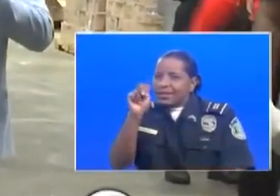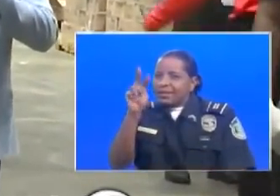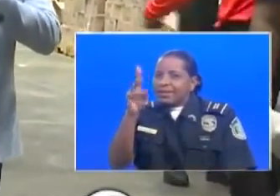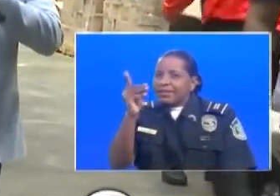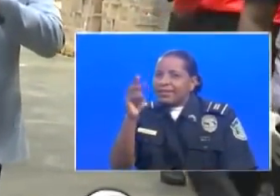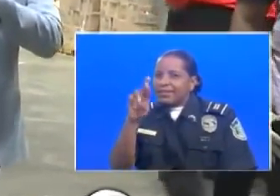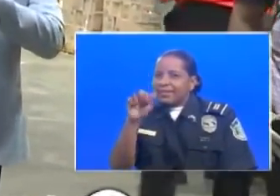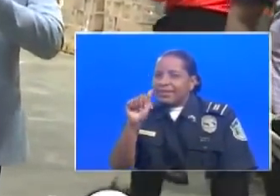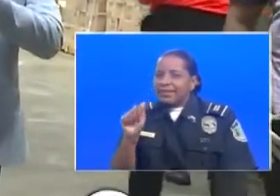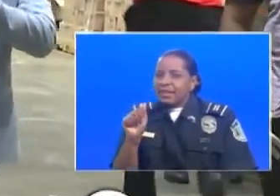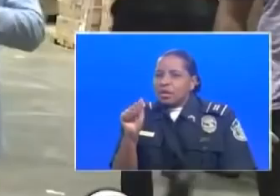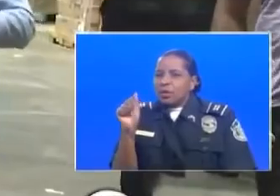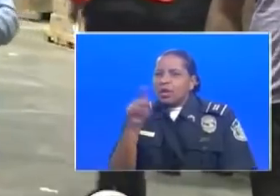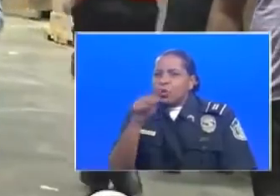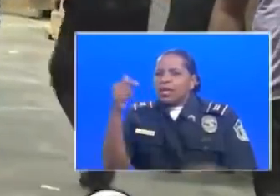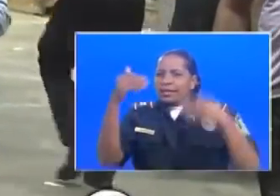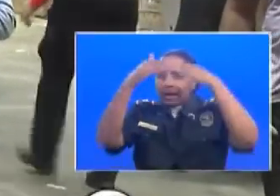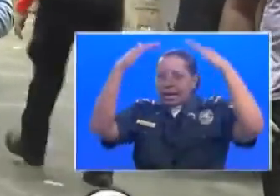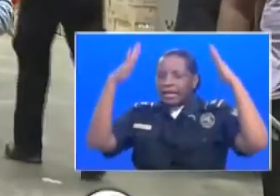todos y también a los que están en su casa.